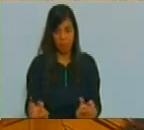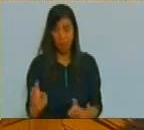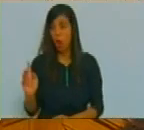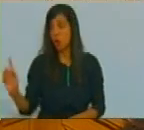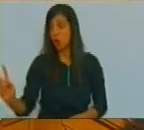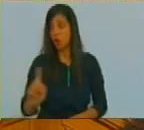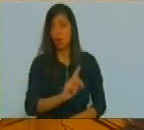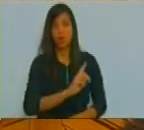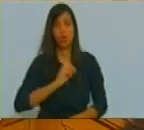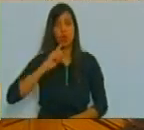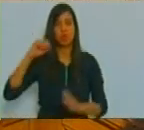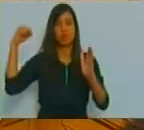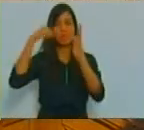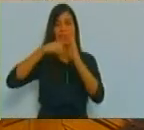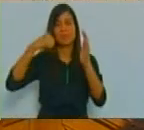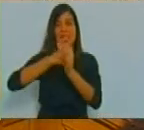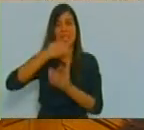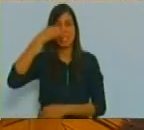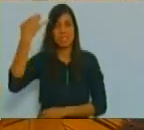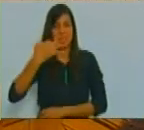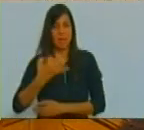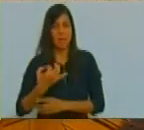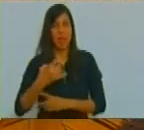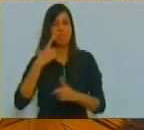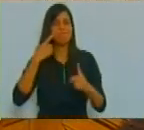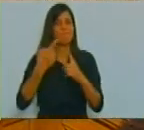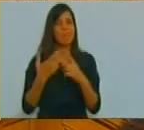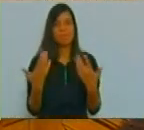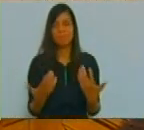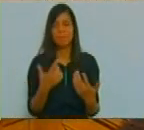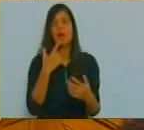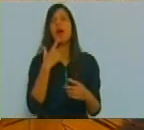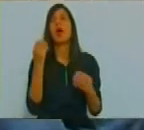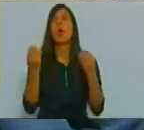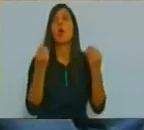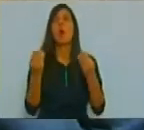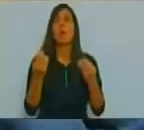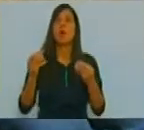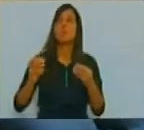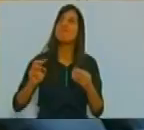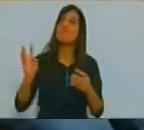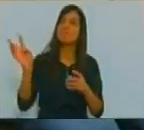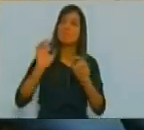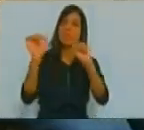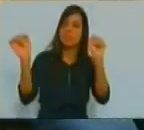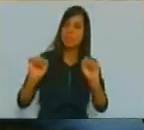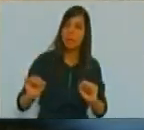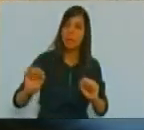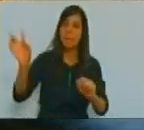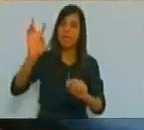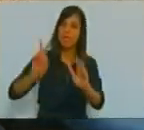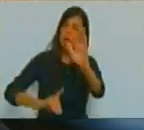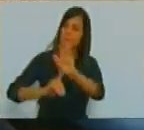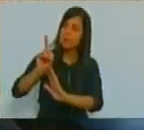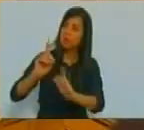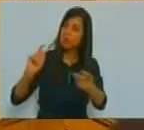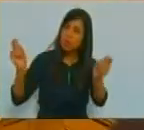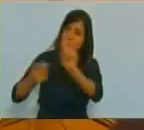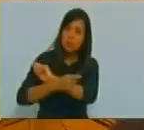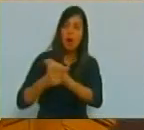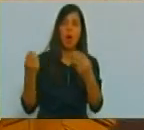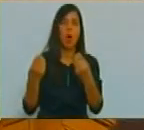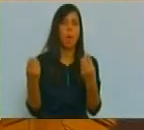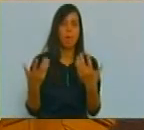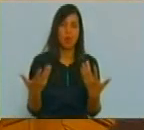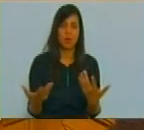y revolucionarios debemos ver la construcción de ese nuevo orden de ese nuevo país desde el punto de vista